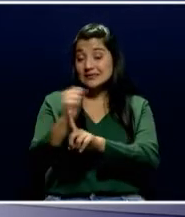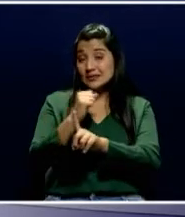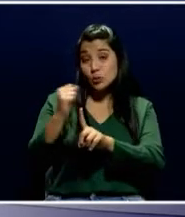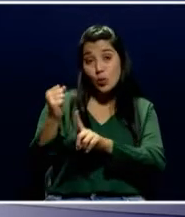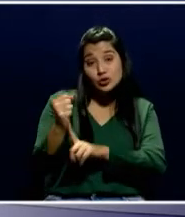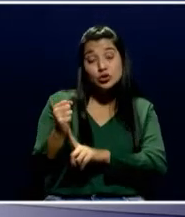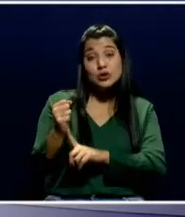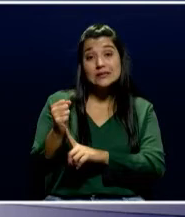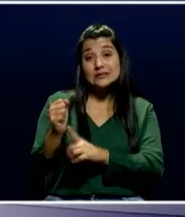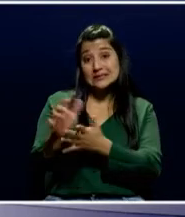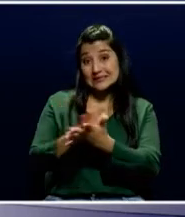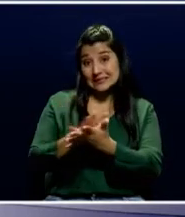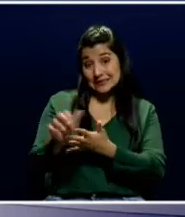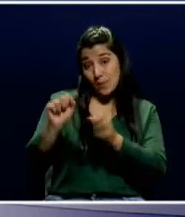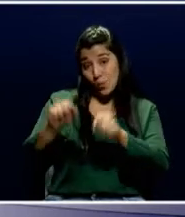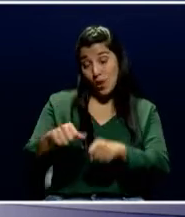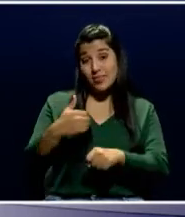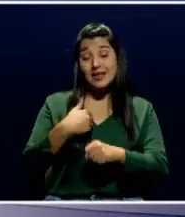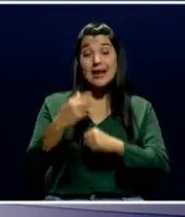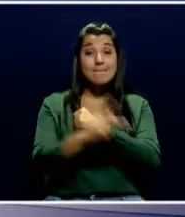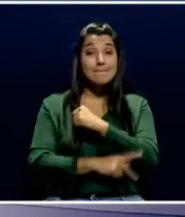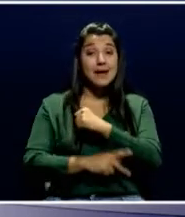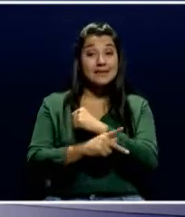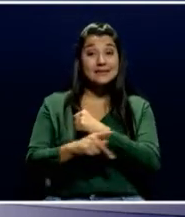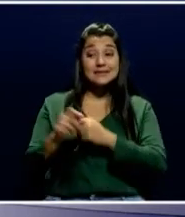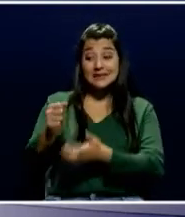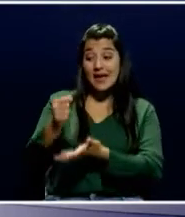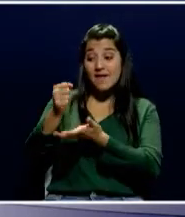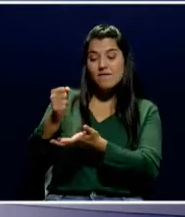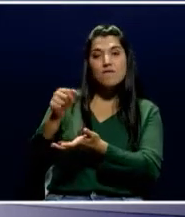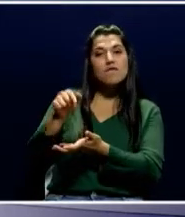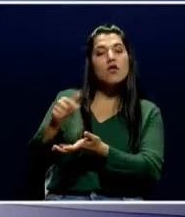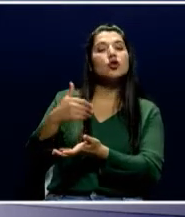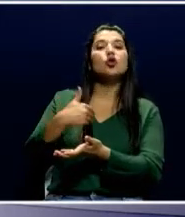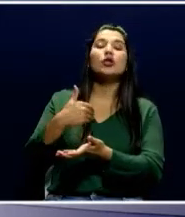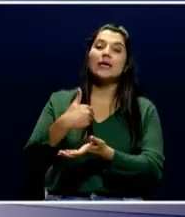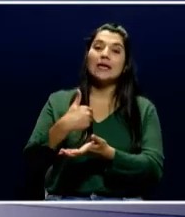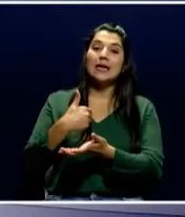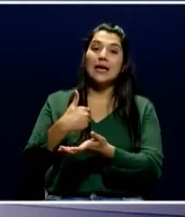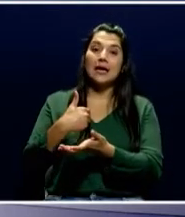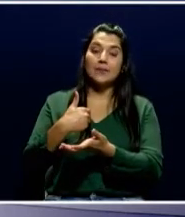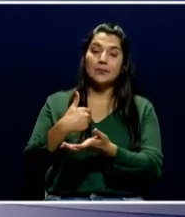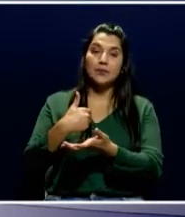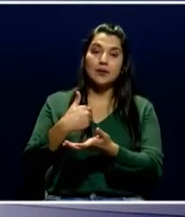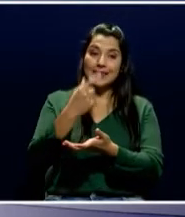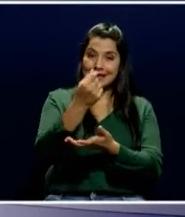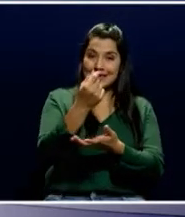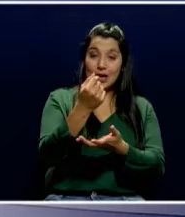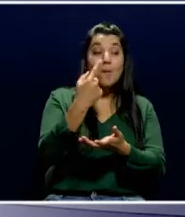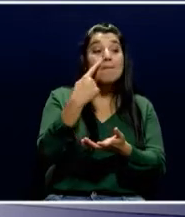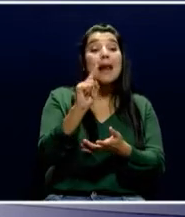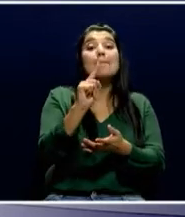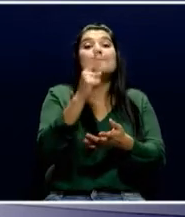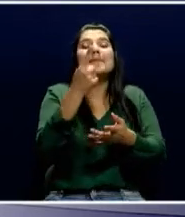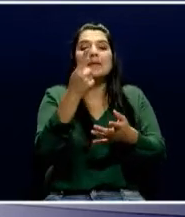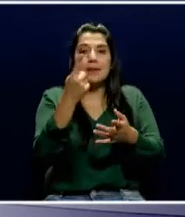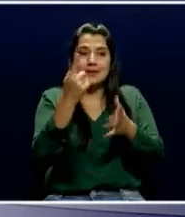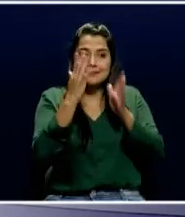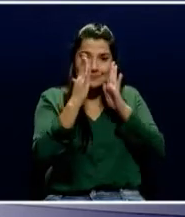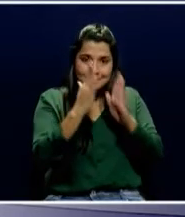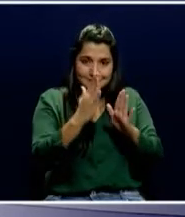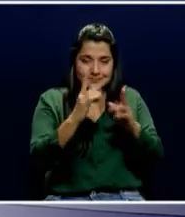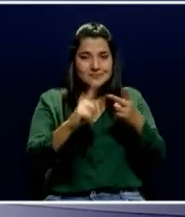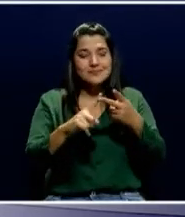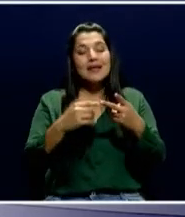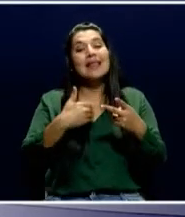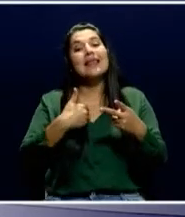pueda tener. Ese fondo de emergencia tiene unos recursos que nosotros llamamos de primer impacto. Tenemos también unas medidas administrativas